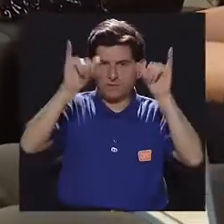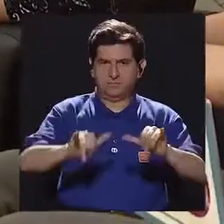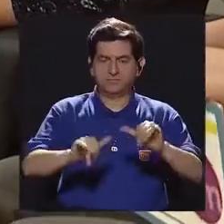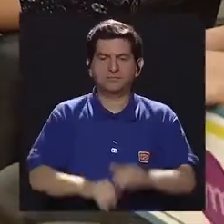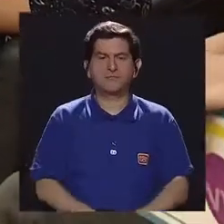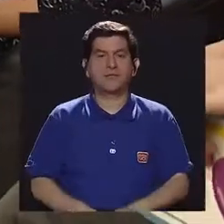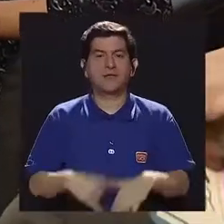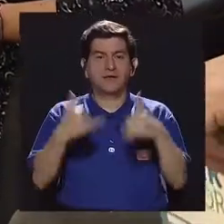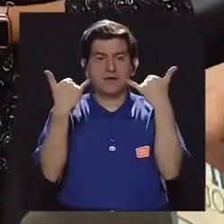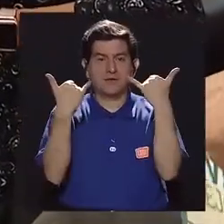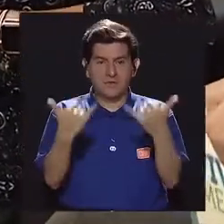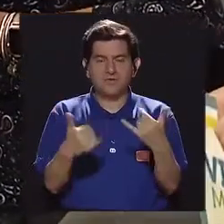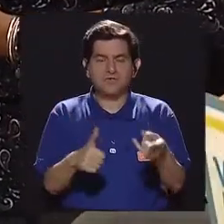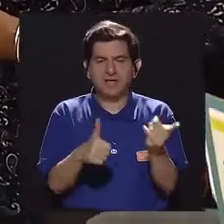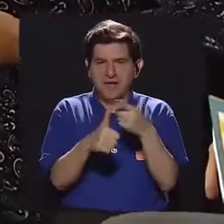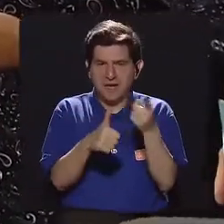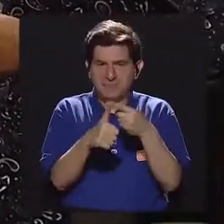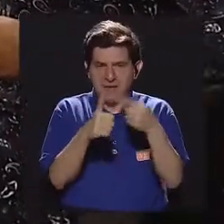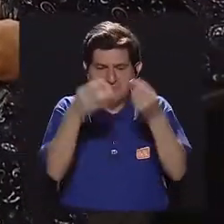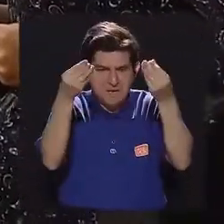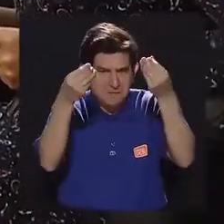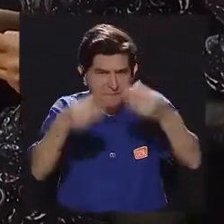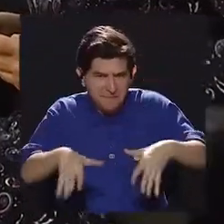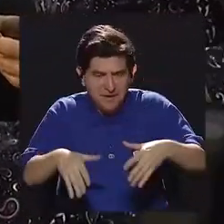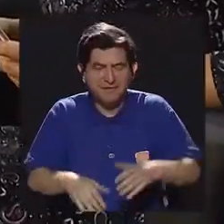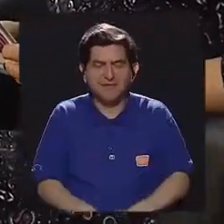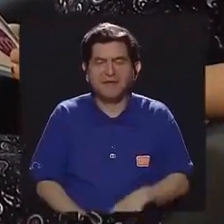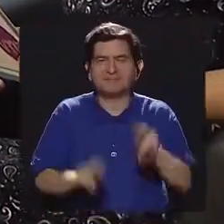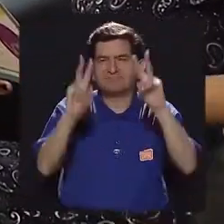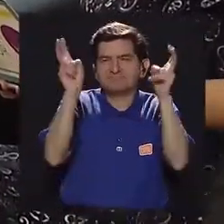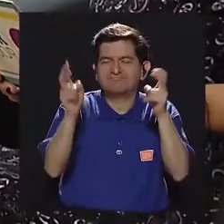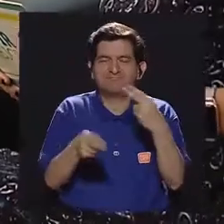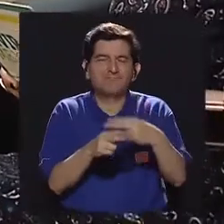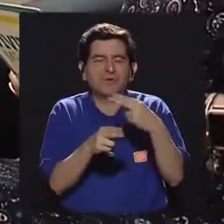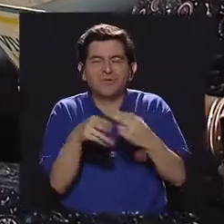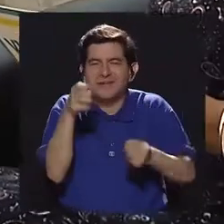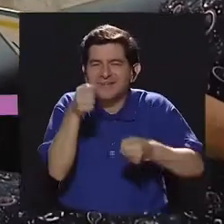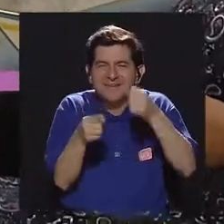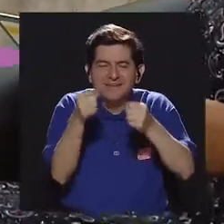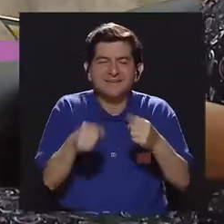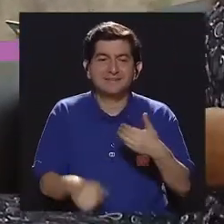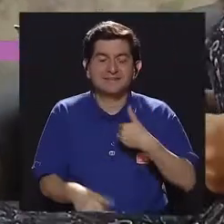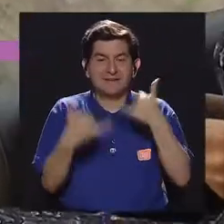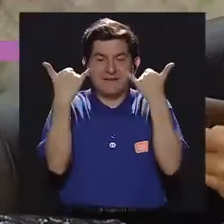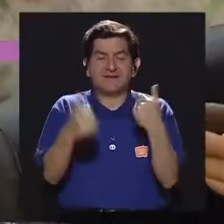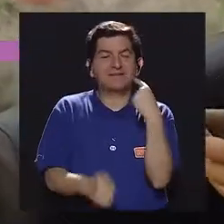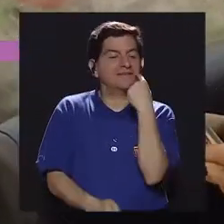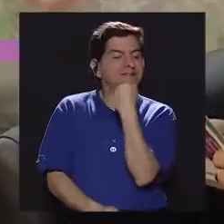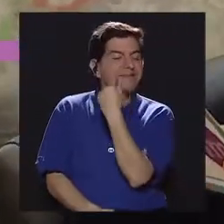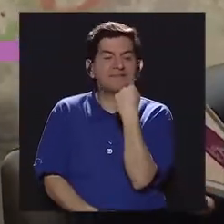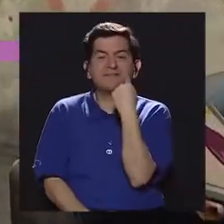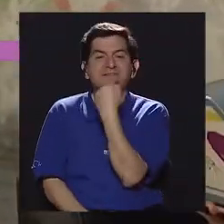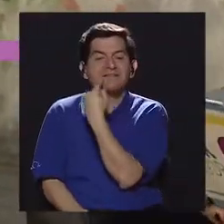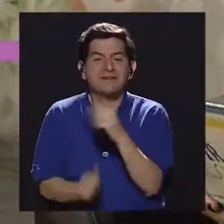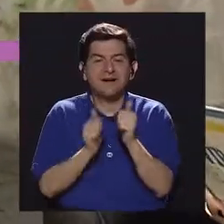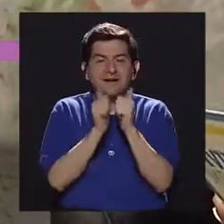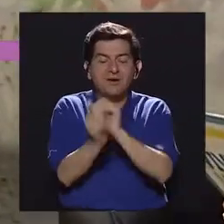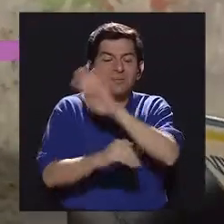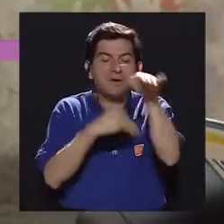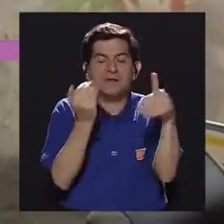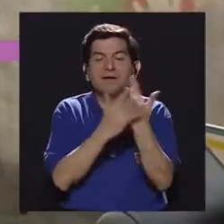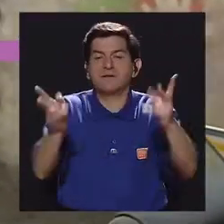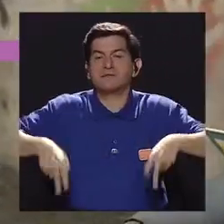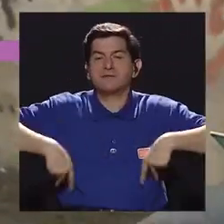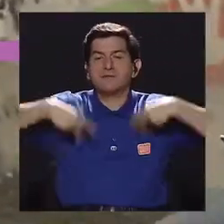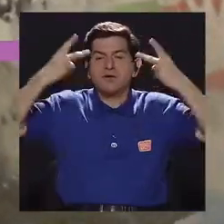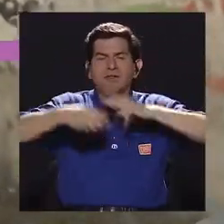permanente, que es cuando perdemos esa dentición temporal o de leche y empezamos ya a tener los dientes que van a acompañarnos por